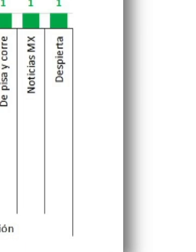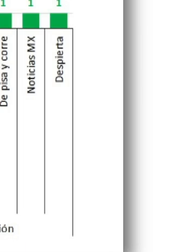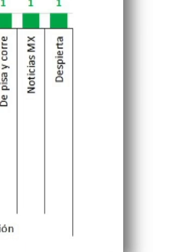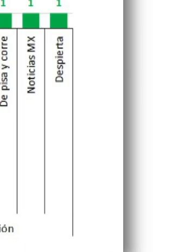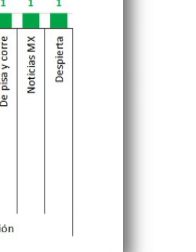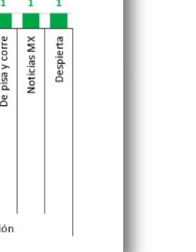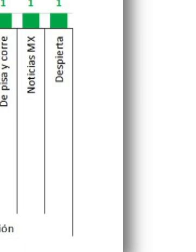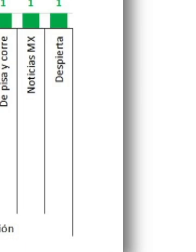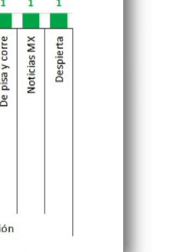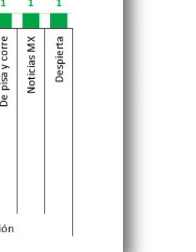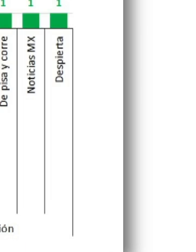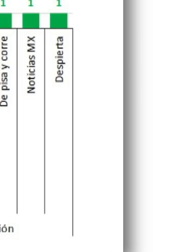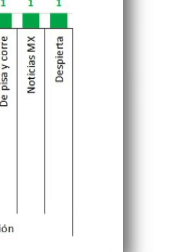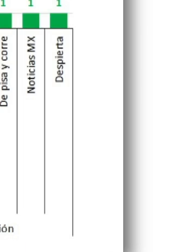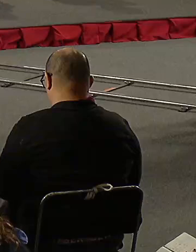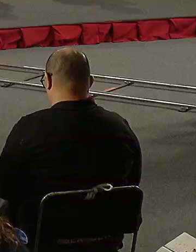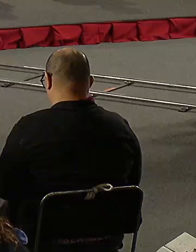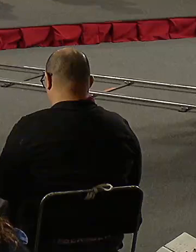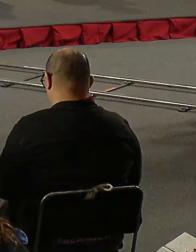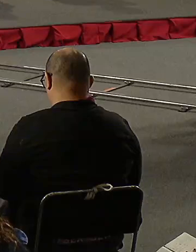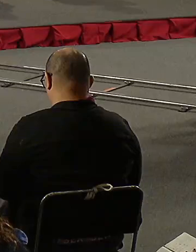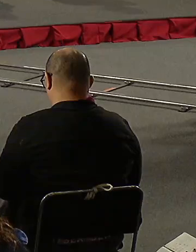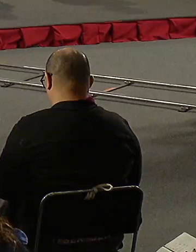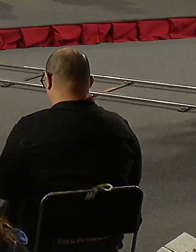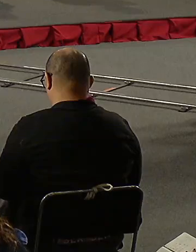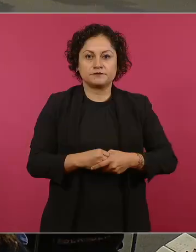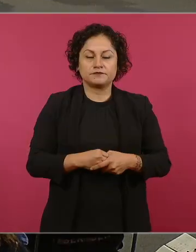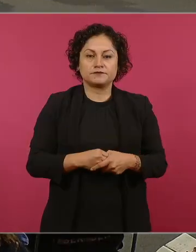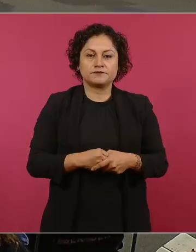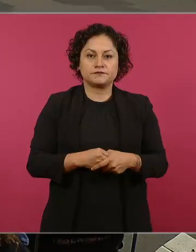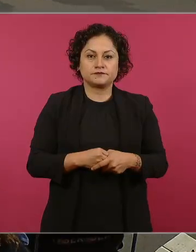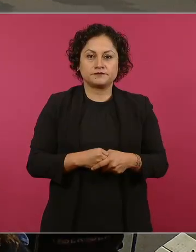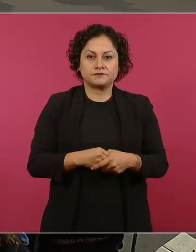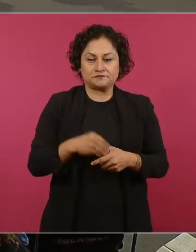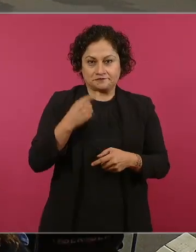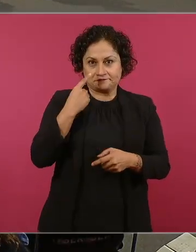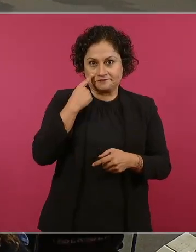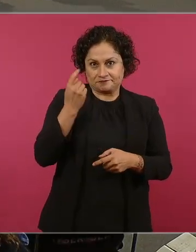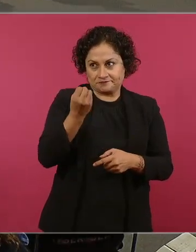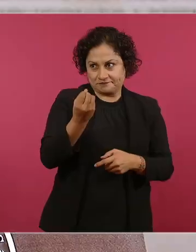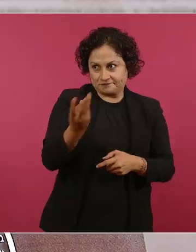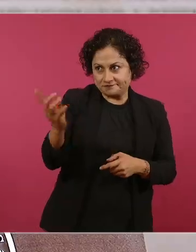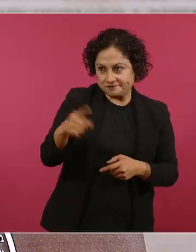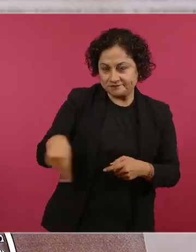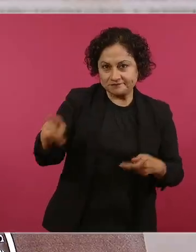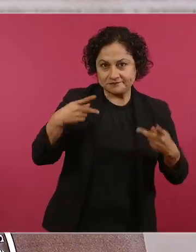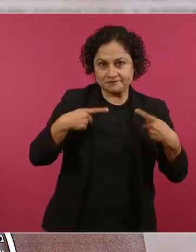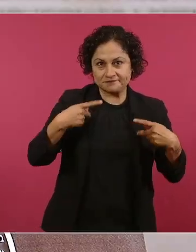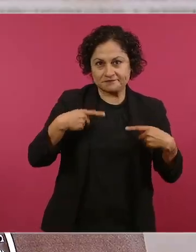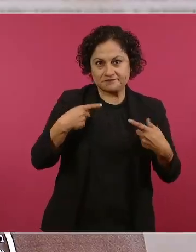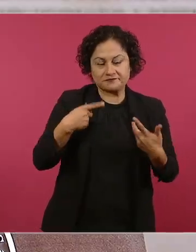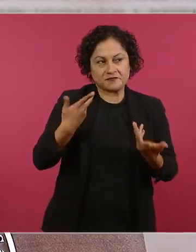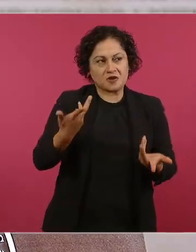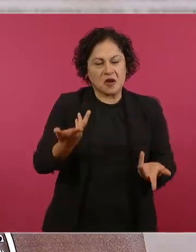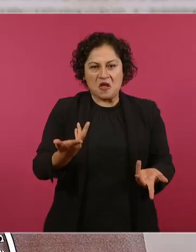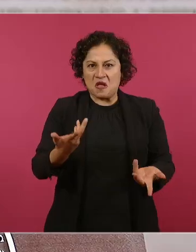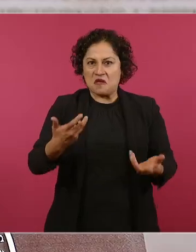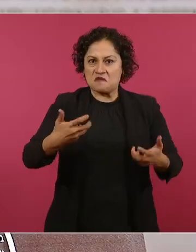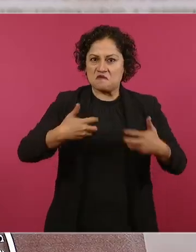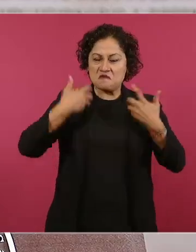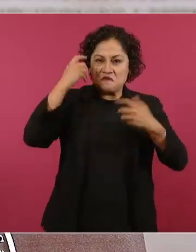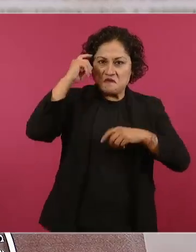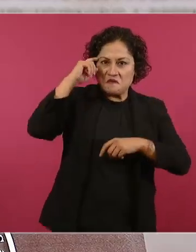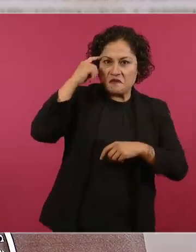este meme. Es que no lo entendió, básicamente. Sin embargo, en ese inmenso mar de mensajes y de imágenes que son los memes,